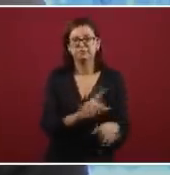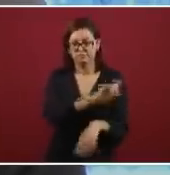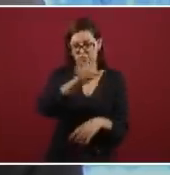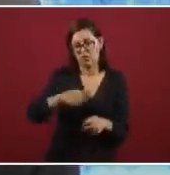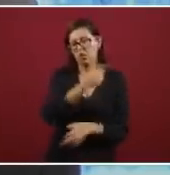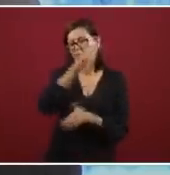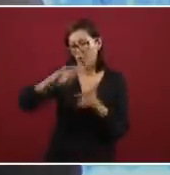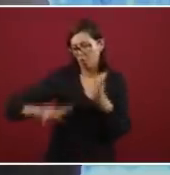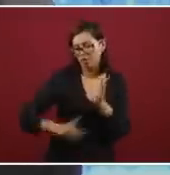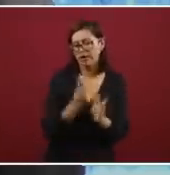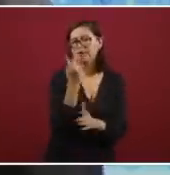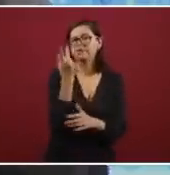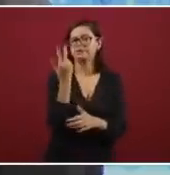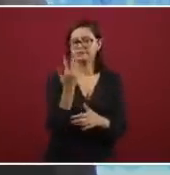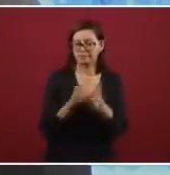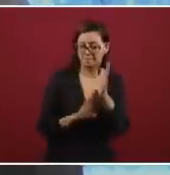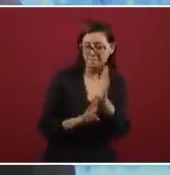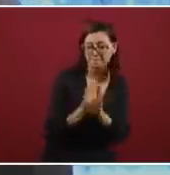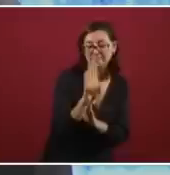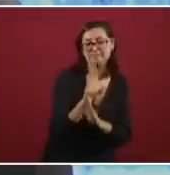tengan claro por qué